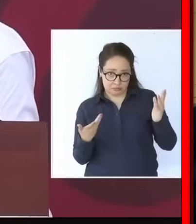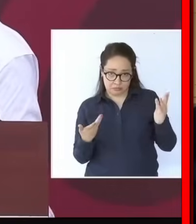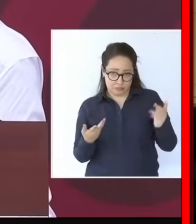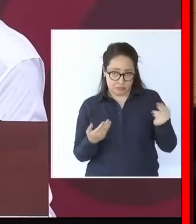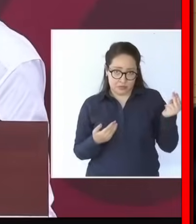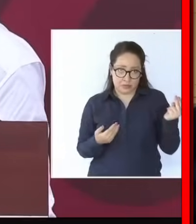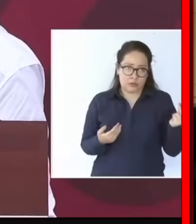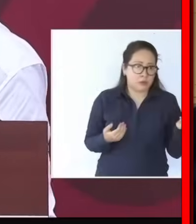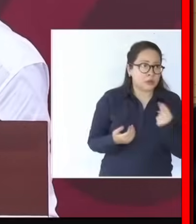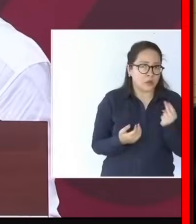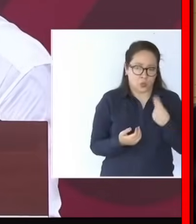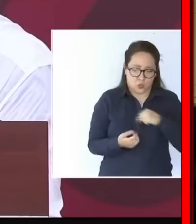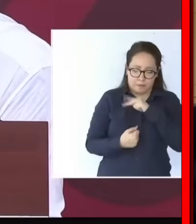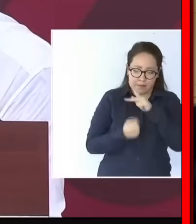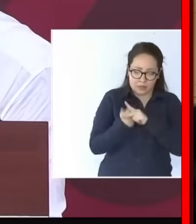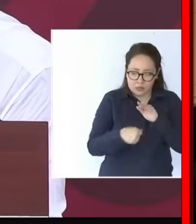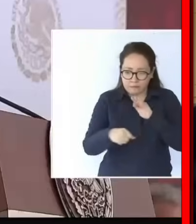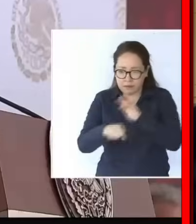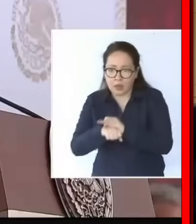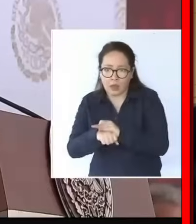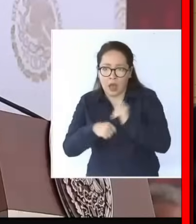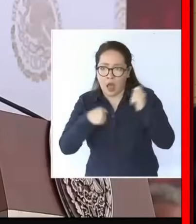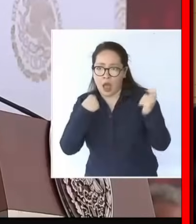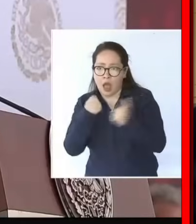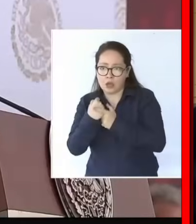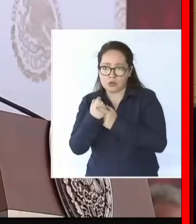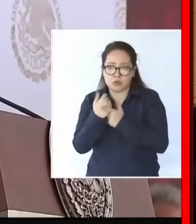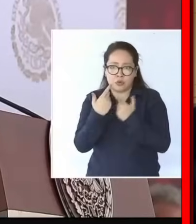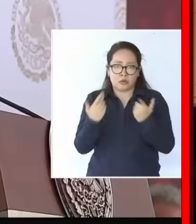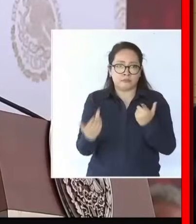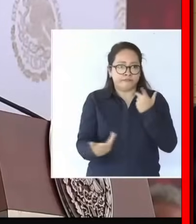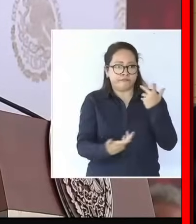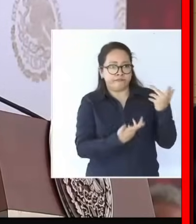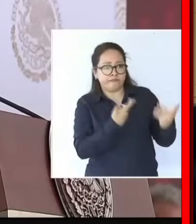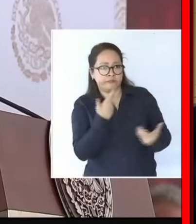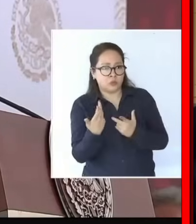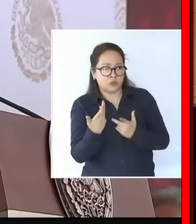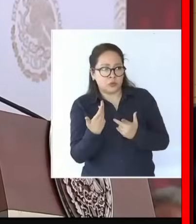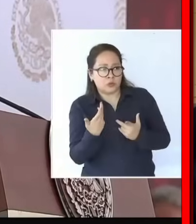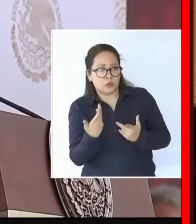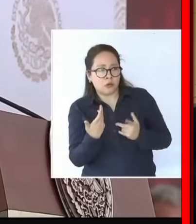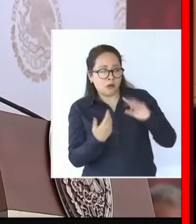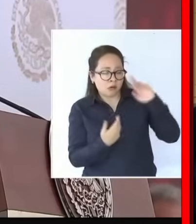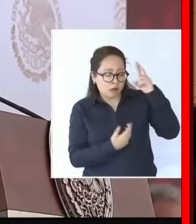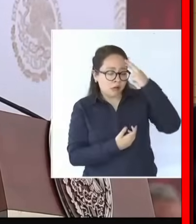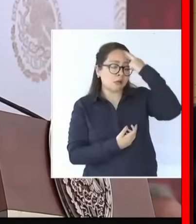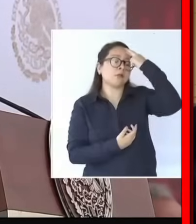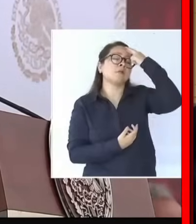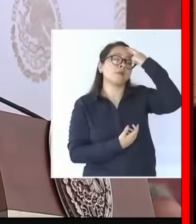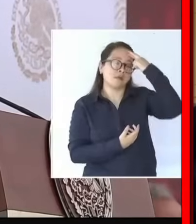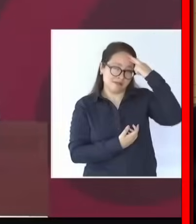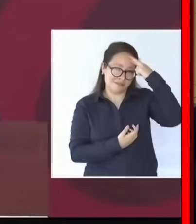defender nuestra soberanía no debemos de olvidar que ya como